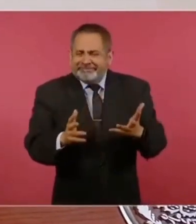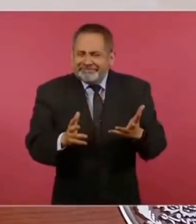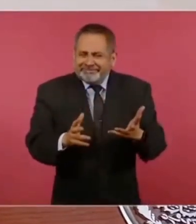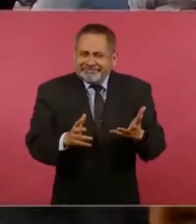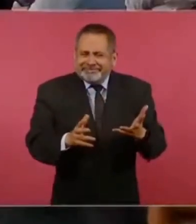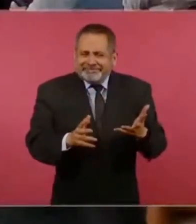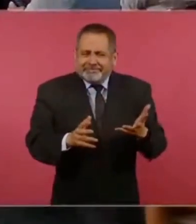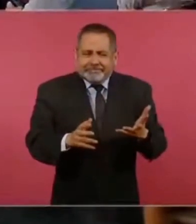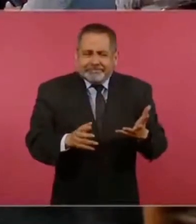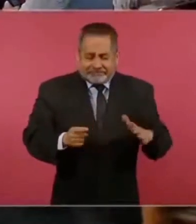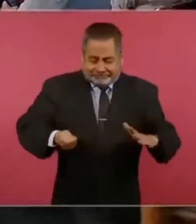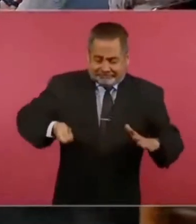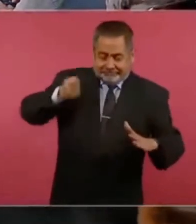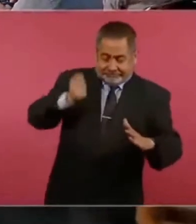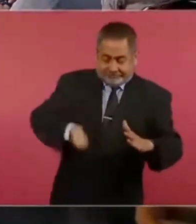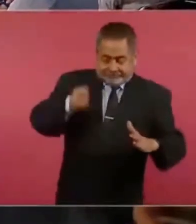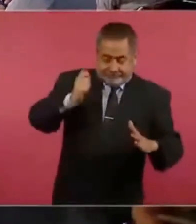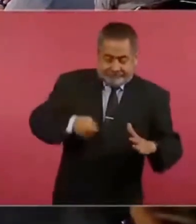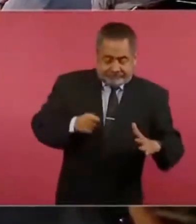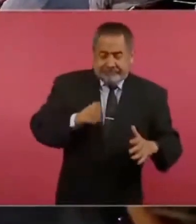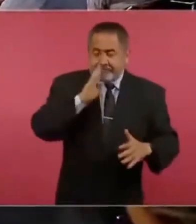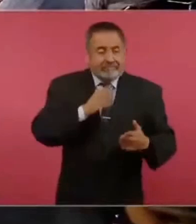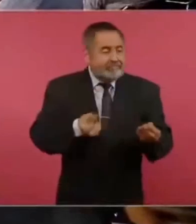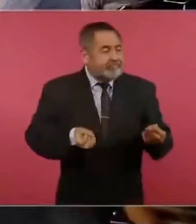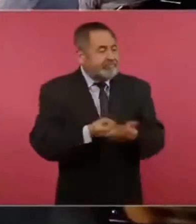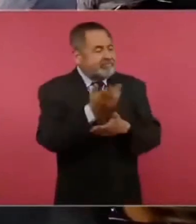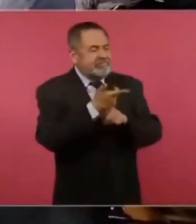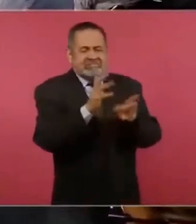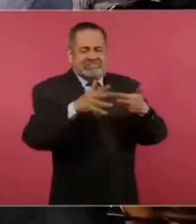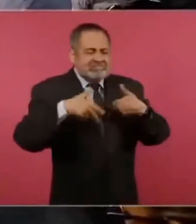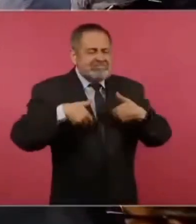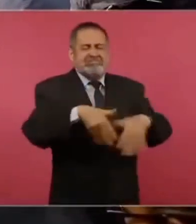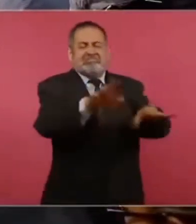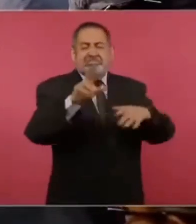Y esa sentencia fue celebrada